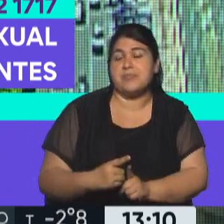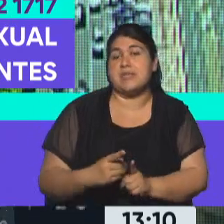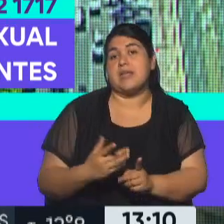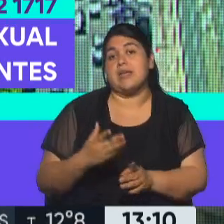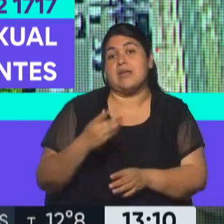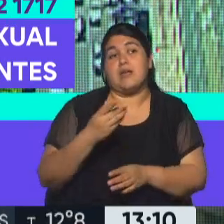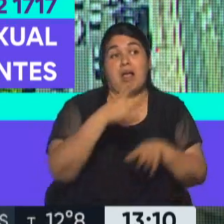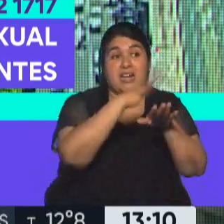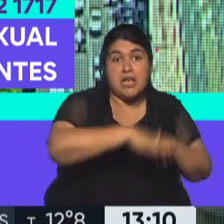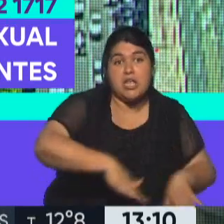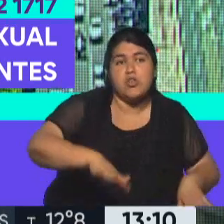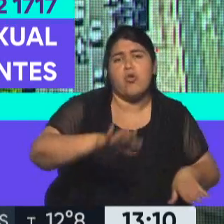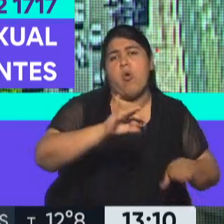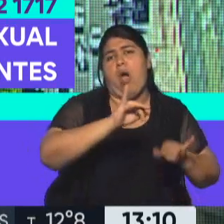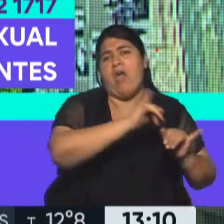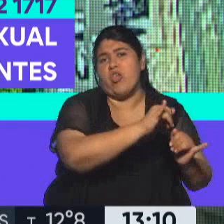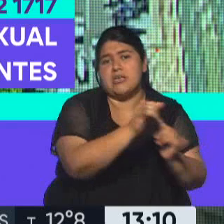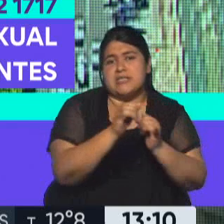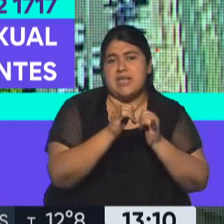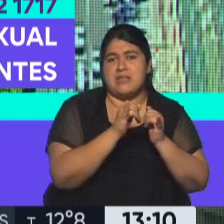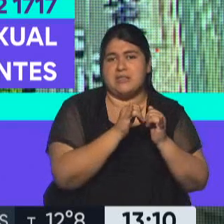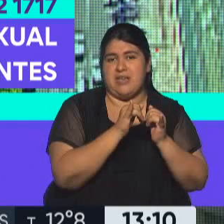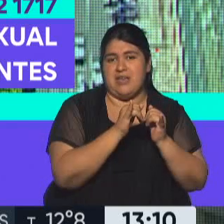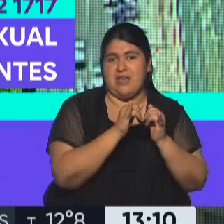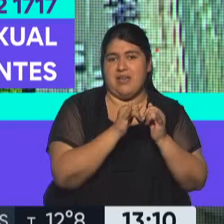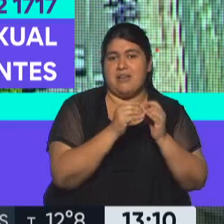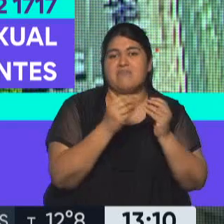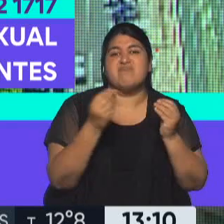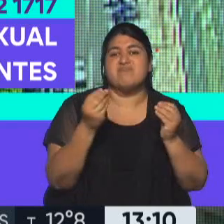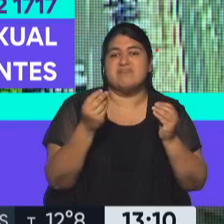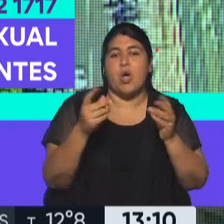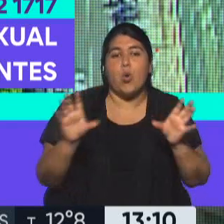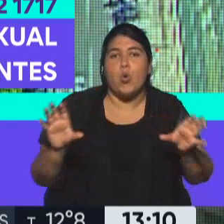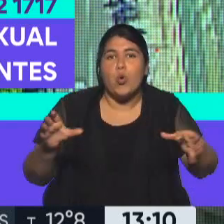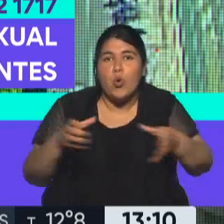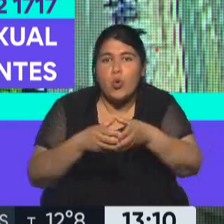los niños y adolescentes dejaron de tener contacto con ese